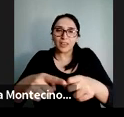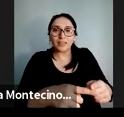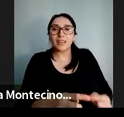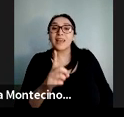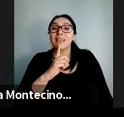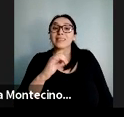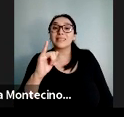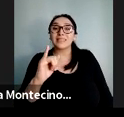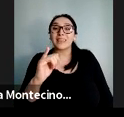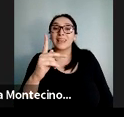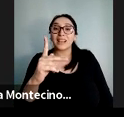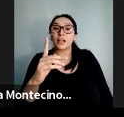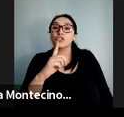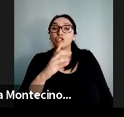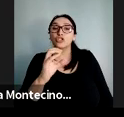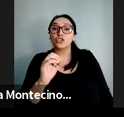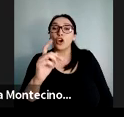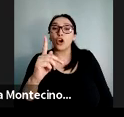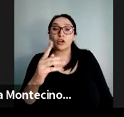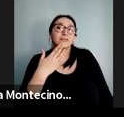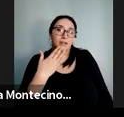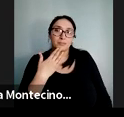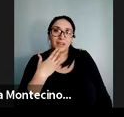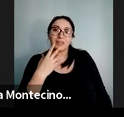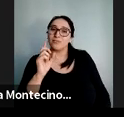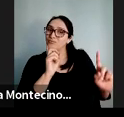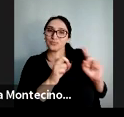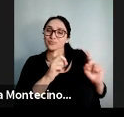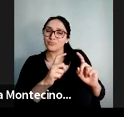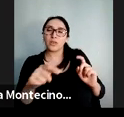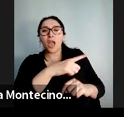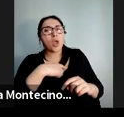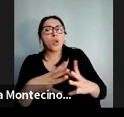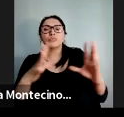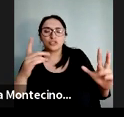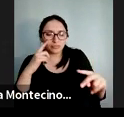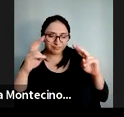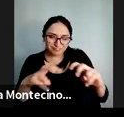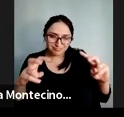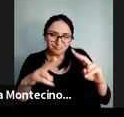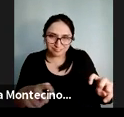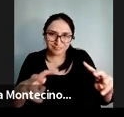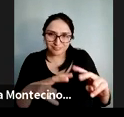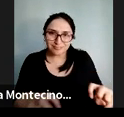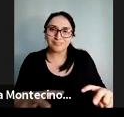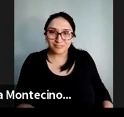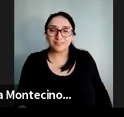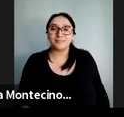TikTok, entre otras. Entonces esto siempre hay que estarlo investigando porque estas cifras van quedando obsoletas muy rápidamente.